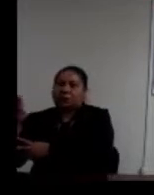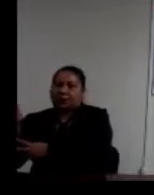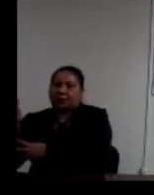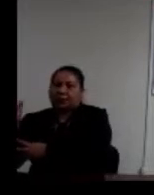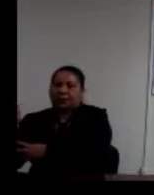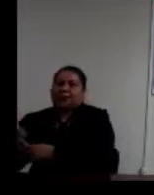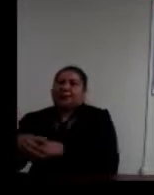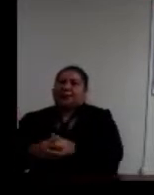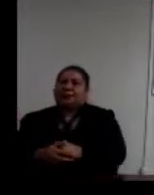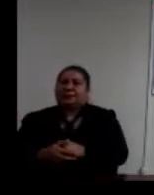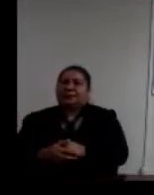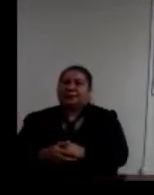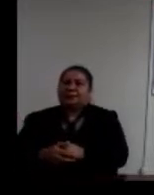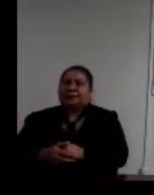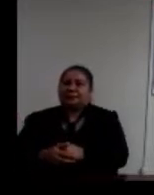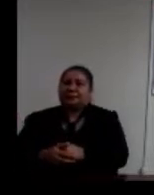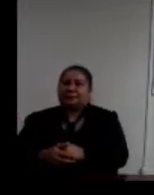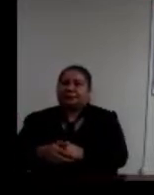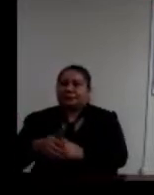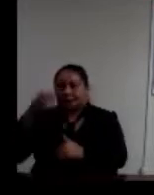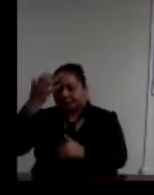Hay